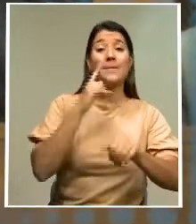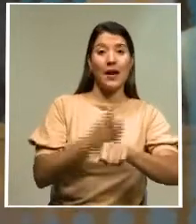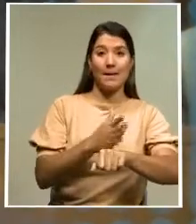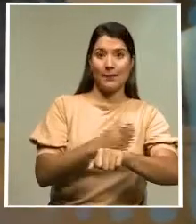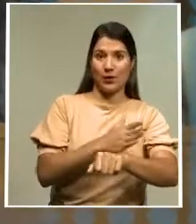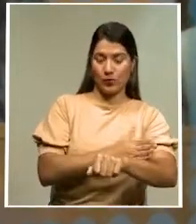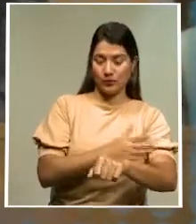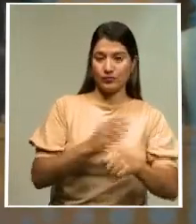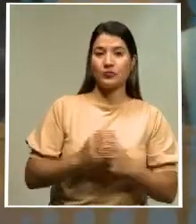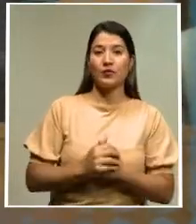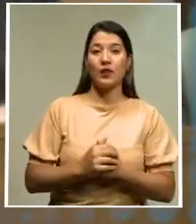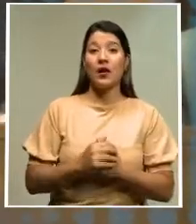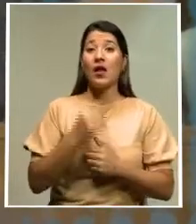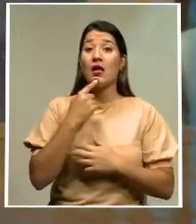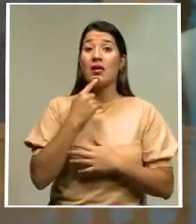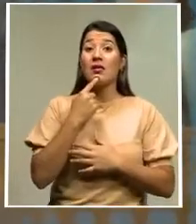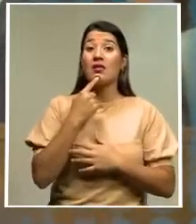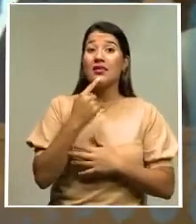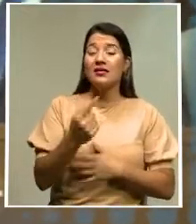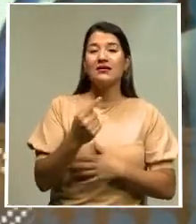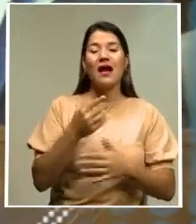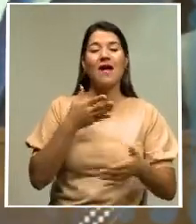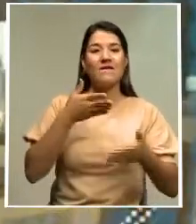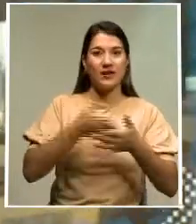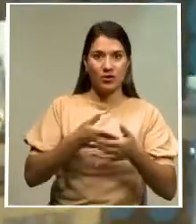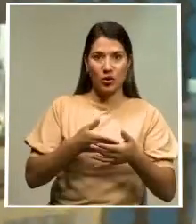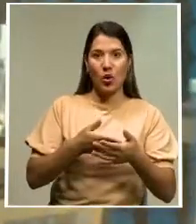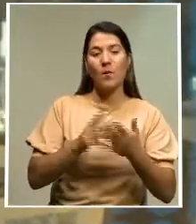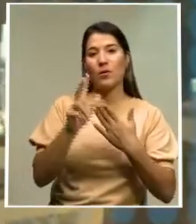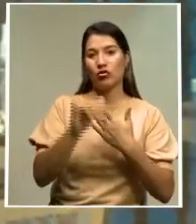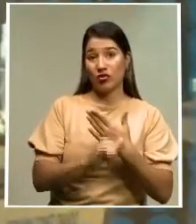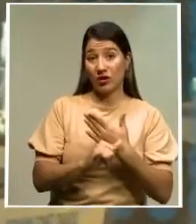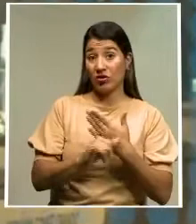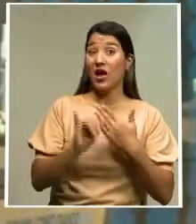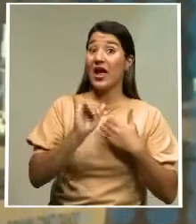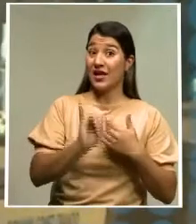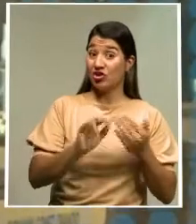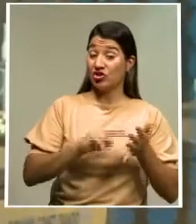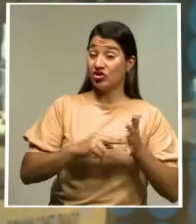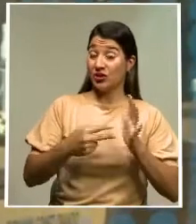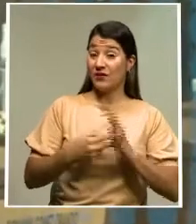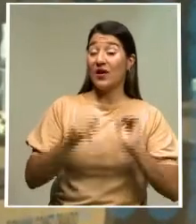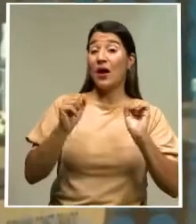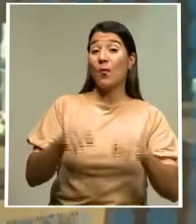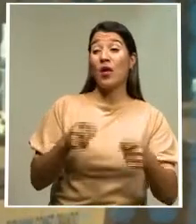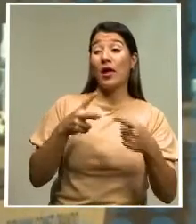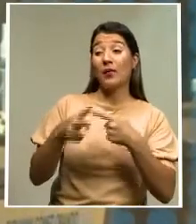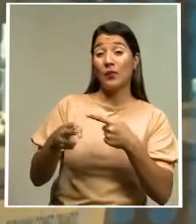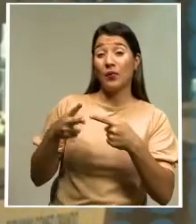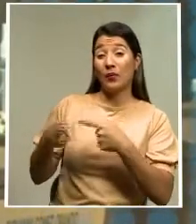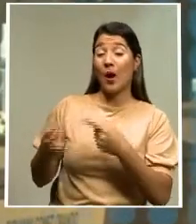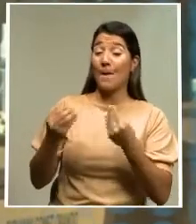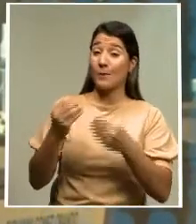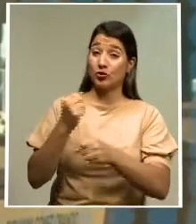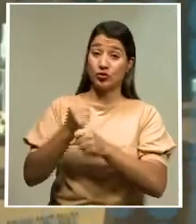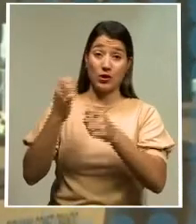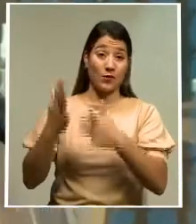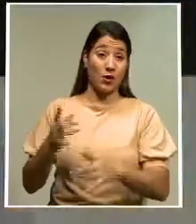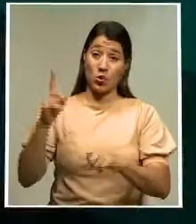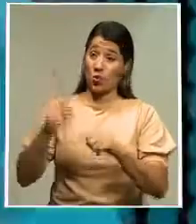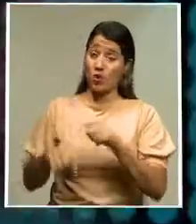en su sector, que se vería este jueves, y esto provocará despidos masivos al no poder sostener a los empleados en tiempo